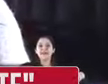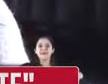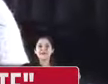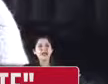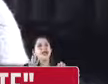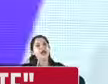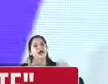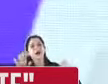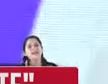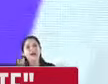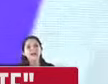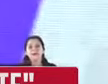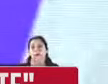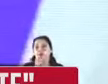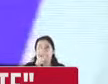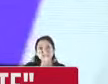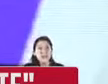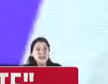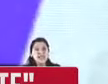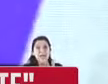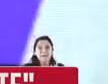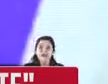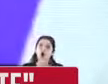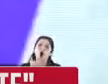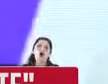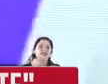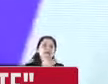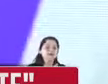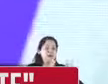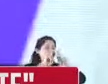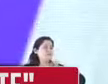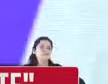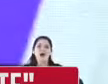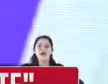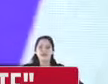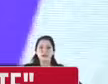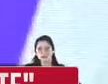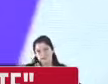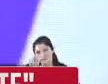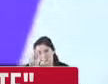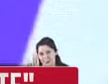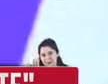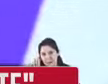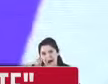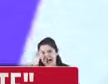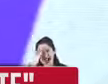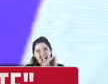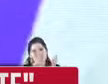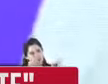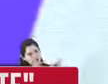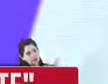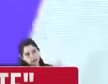la indemnización por despido bueno miren primero van a tener que reformar la constitución o sea que en esta legislación